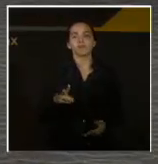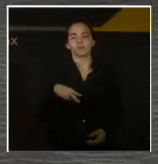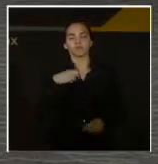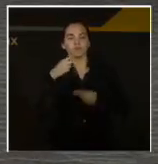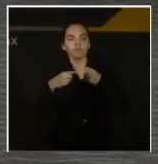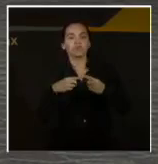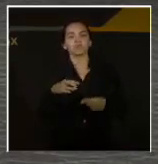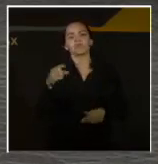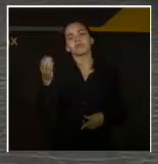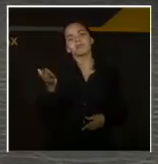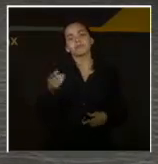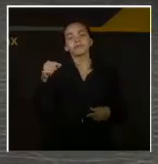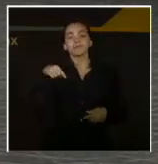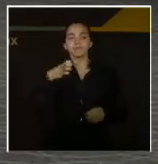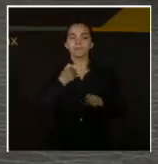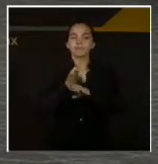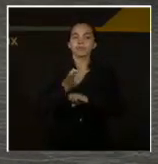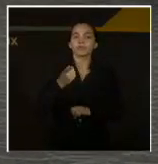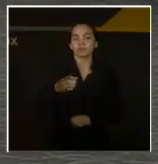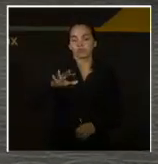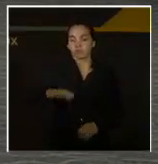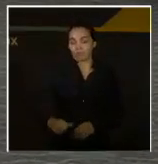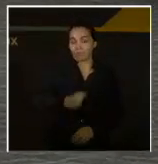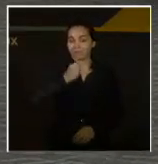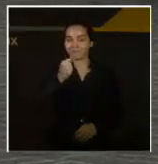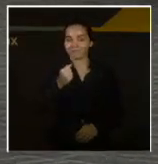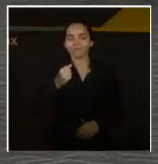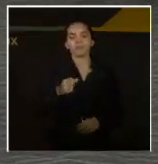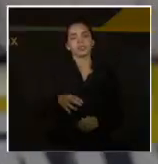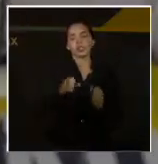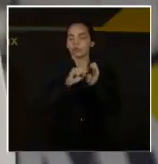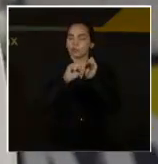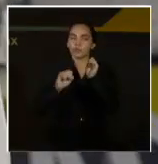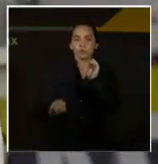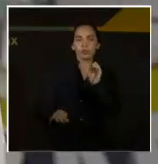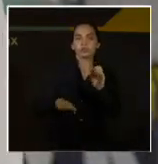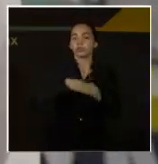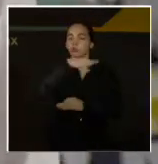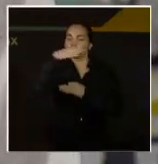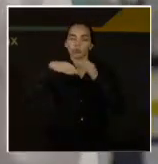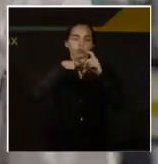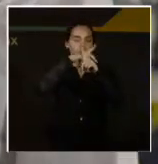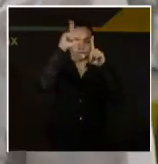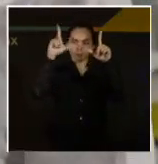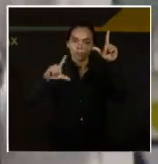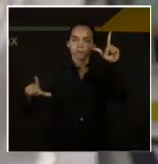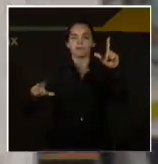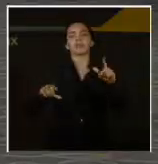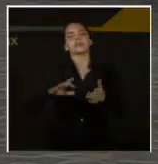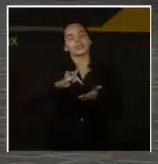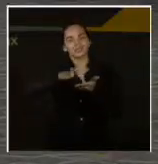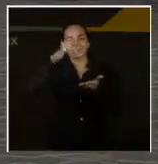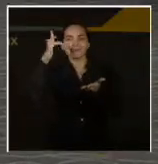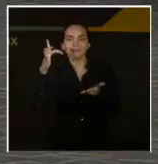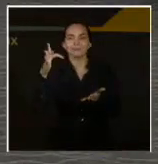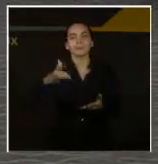hacer de este estado una potencia, no solo en el sureste, sino en el país. Muchísimas gracias.